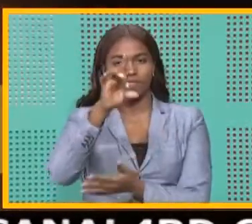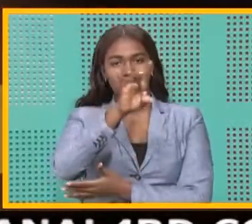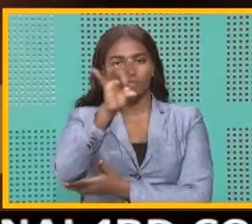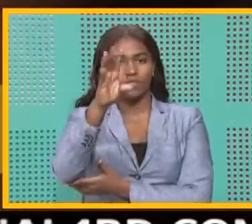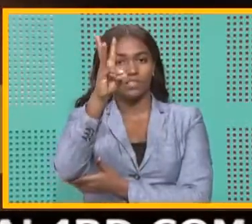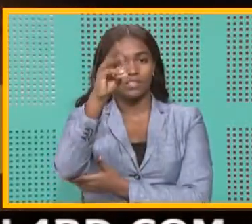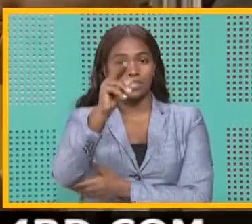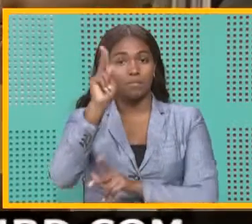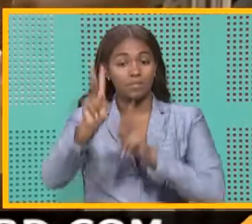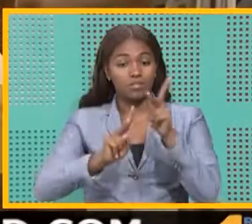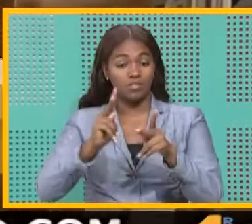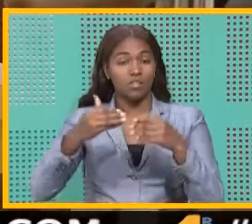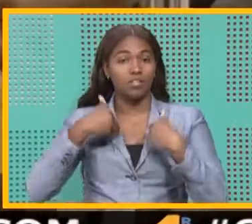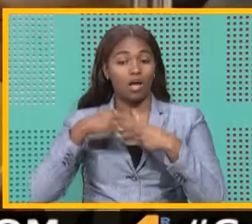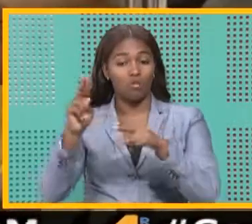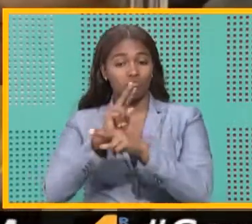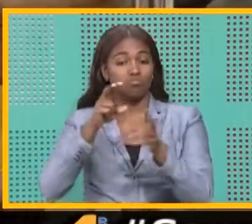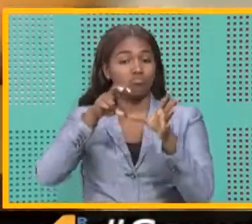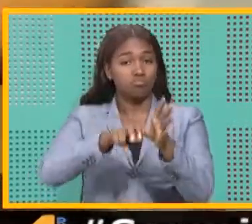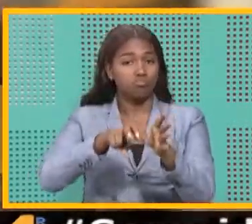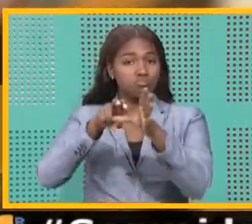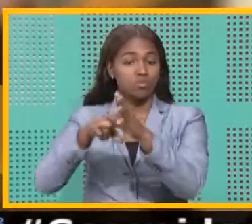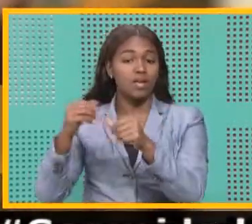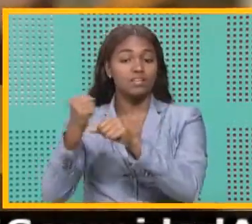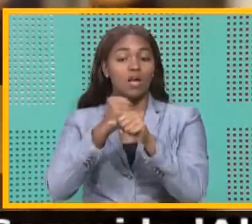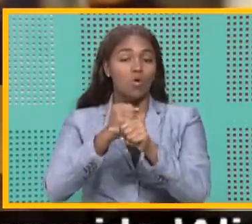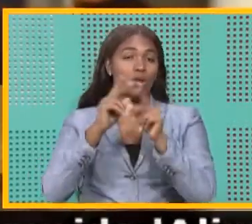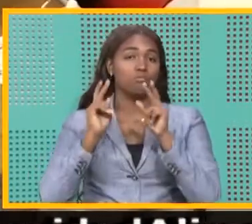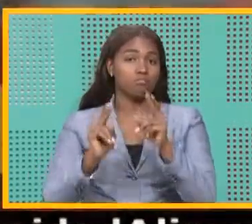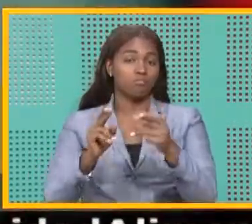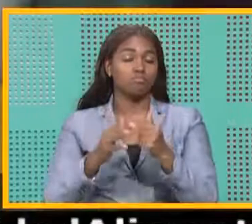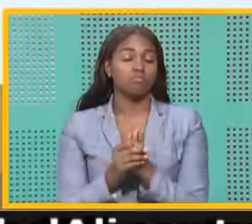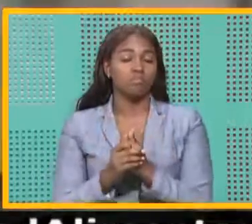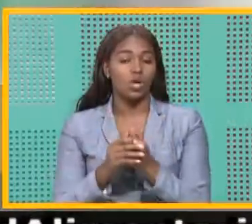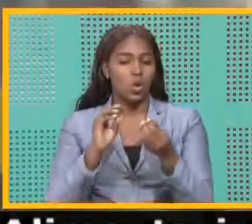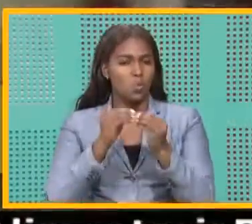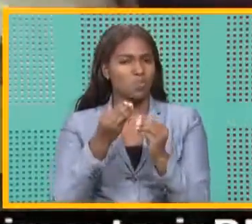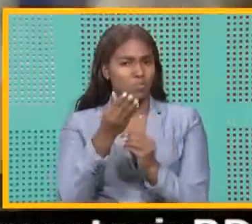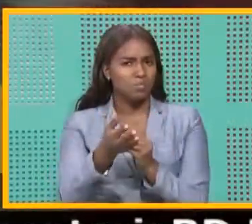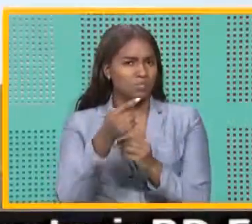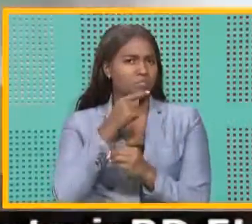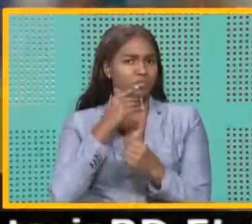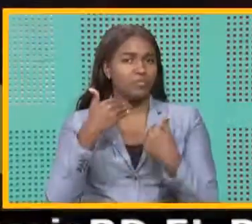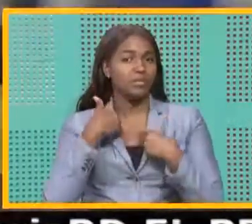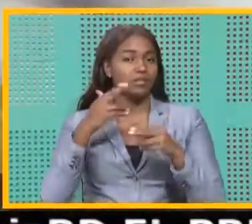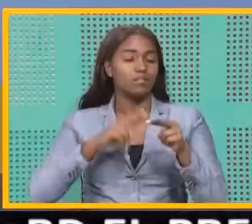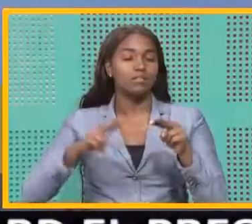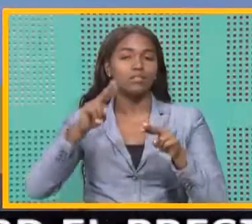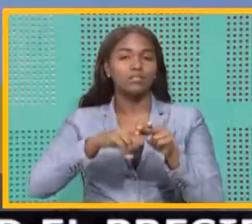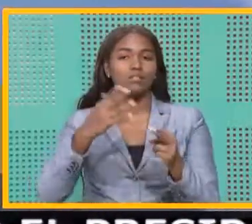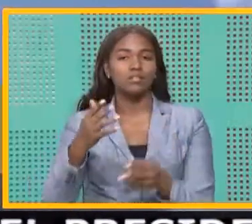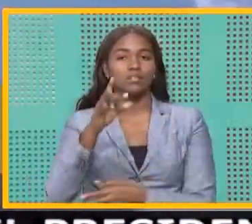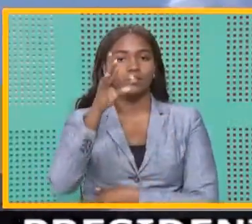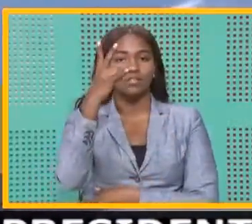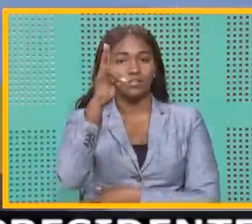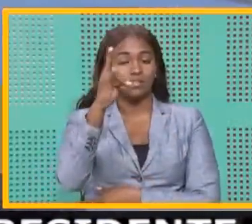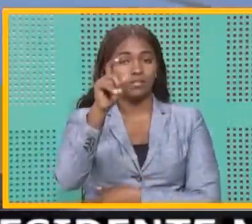105.124.860 usuarios de manera segura y rápida. La cifra señalada representa un incremento de un